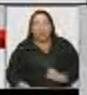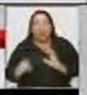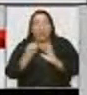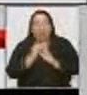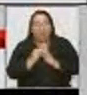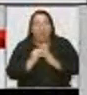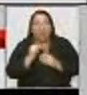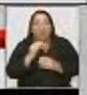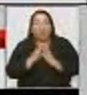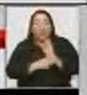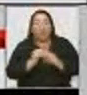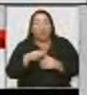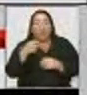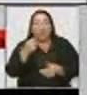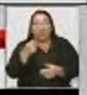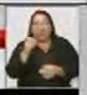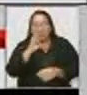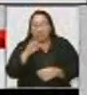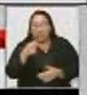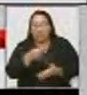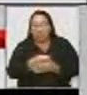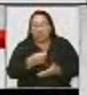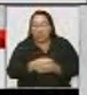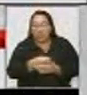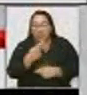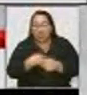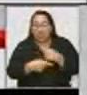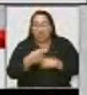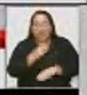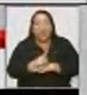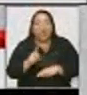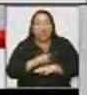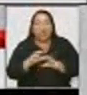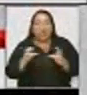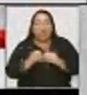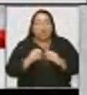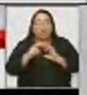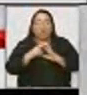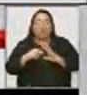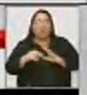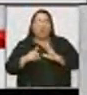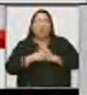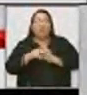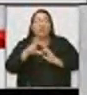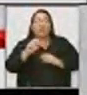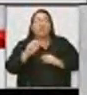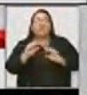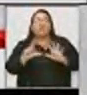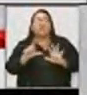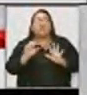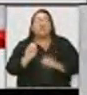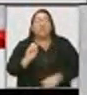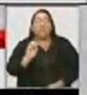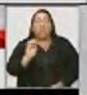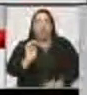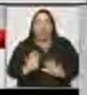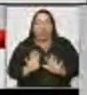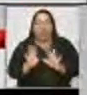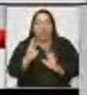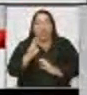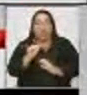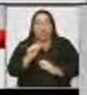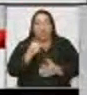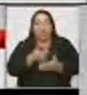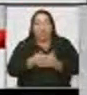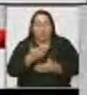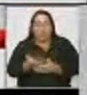mínimo referencial de la política salarial. Esta norma, a su vez, desarrolla los lineamientos normativos de la Ley 30.709 y la